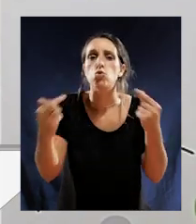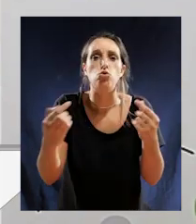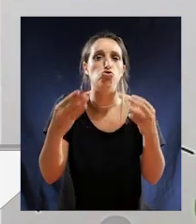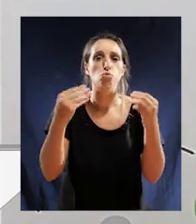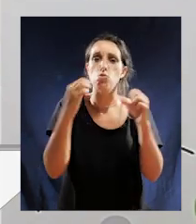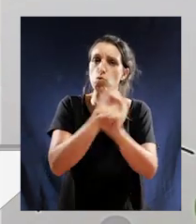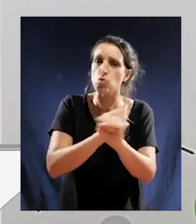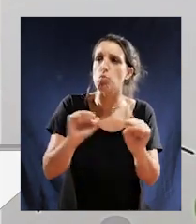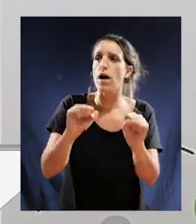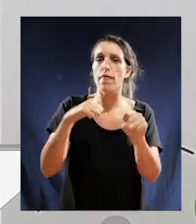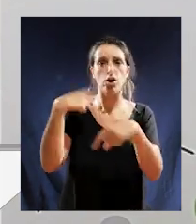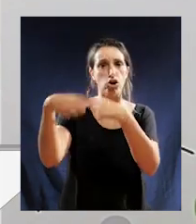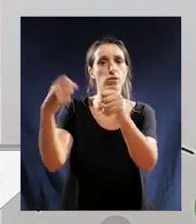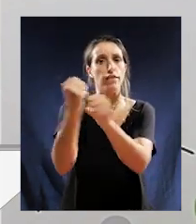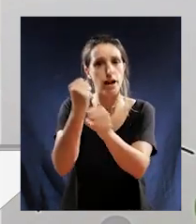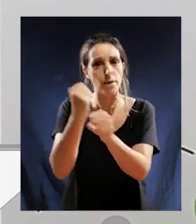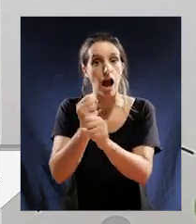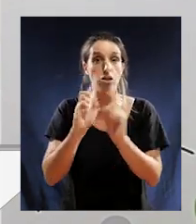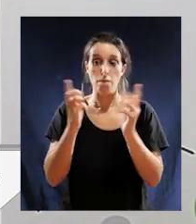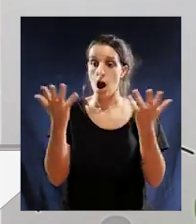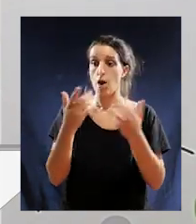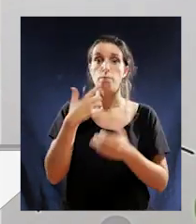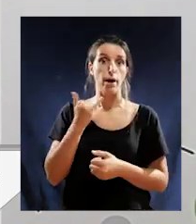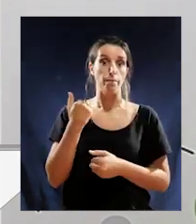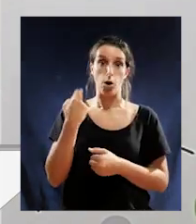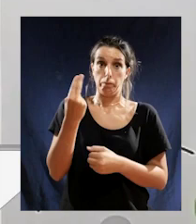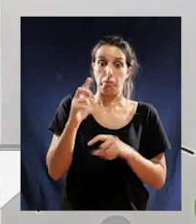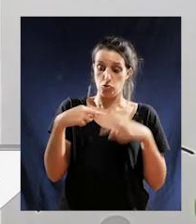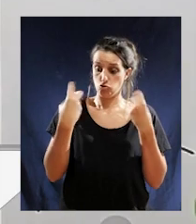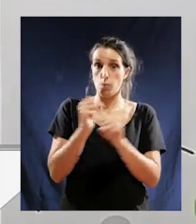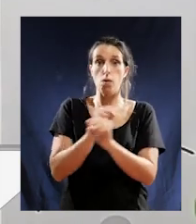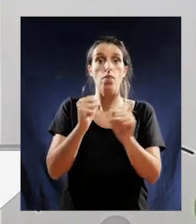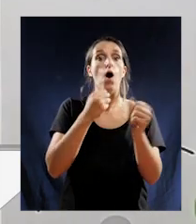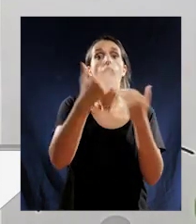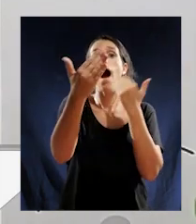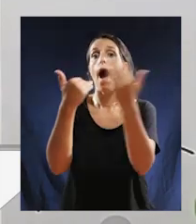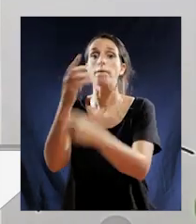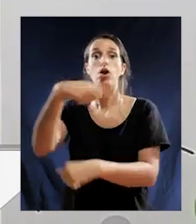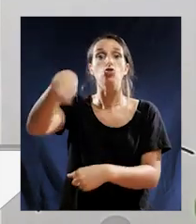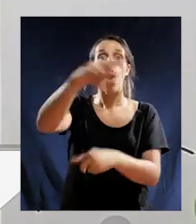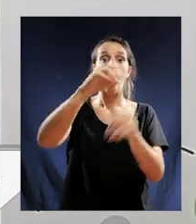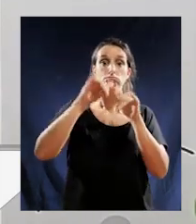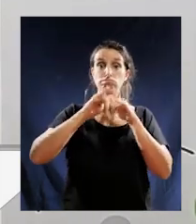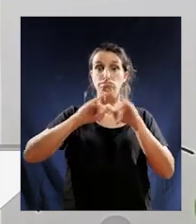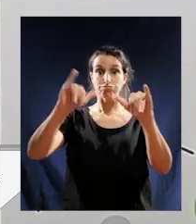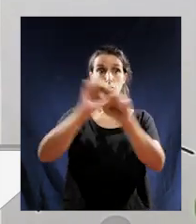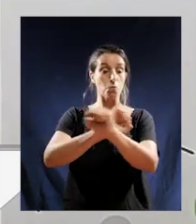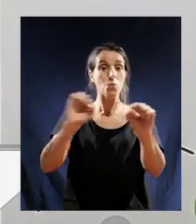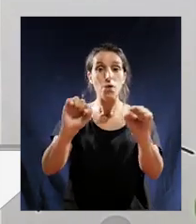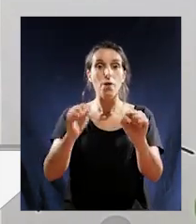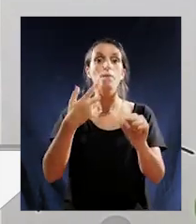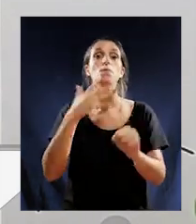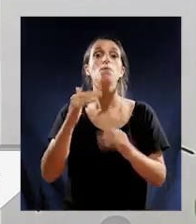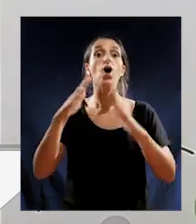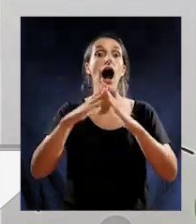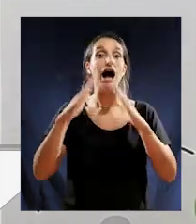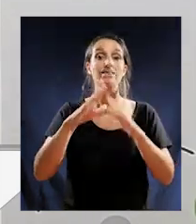todas estas todos estos recursos que nos acercan tanto incluso el que nos está permitiendo ahora conversar con todos ustedes